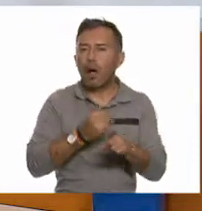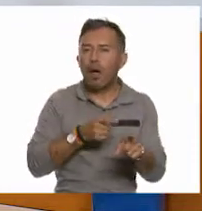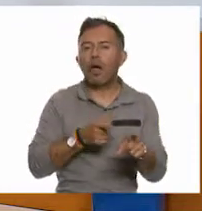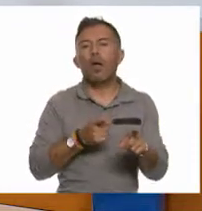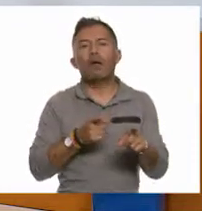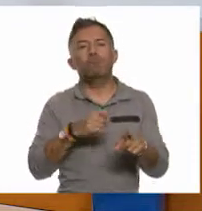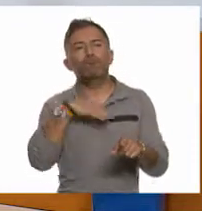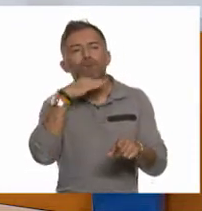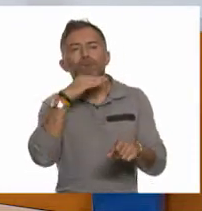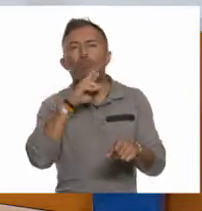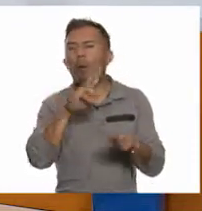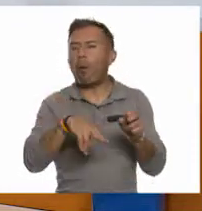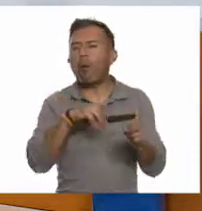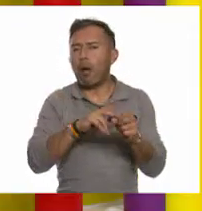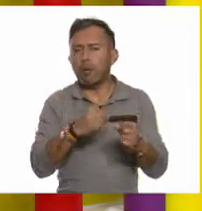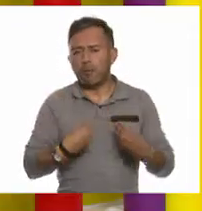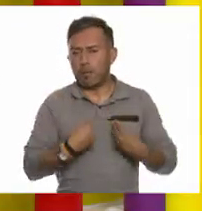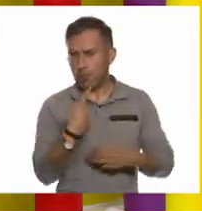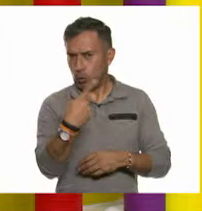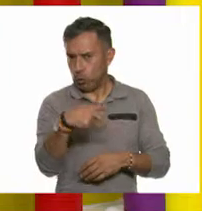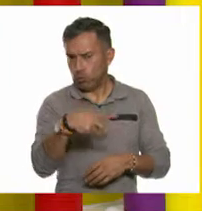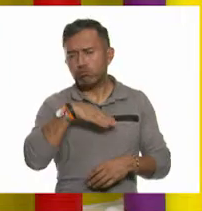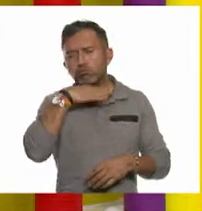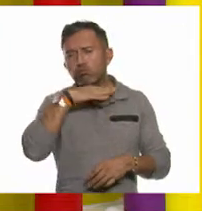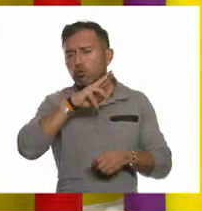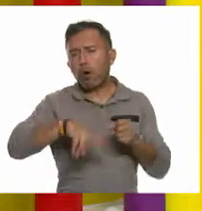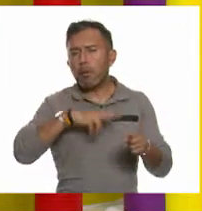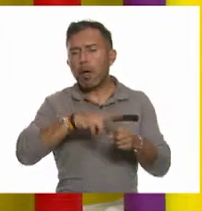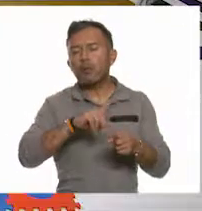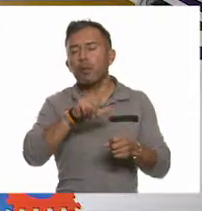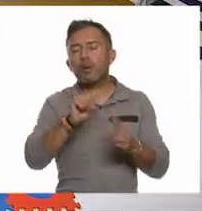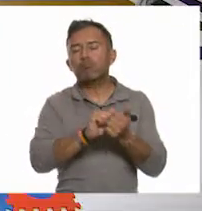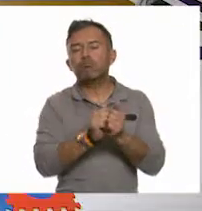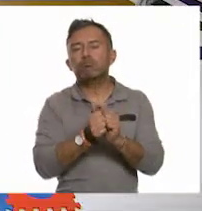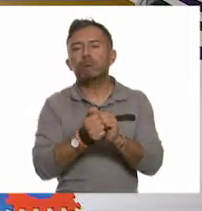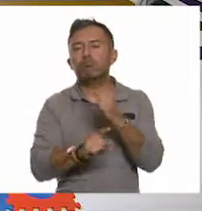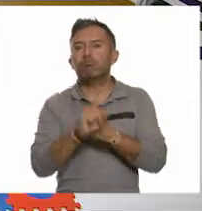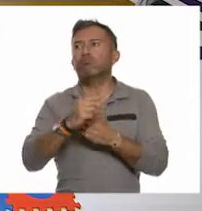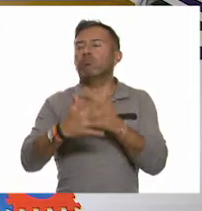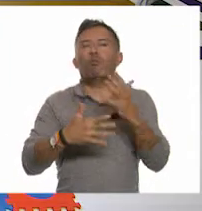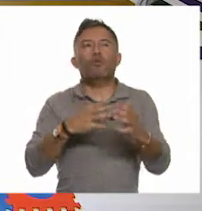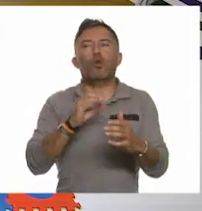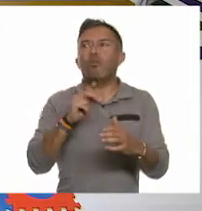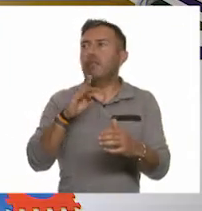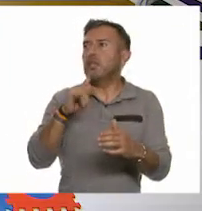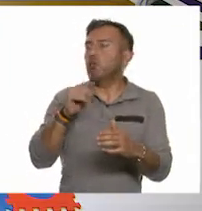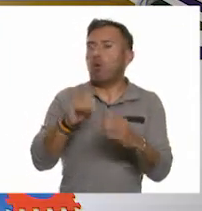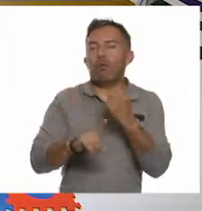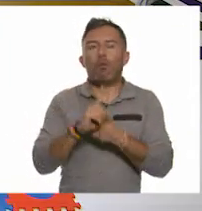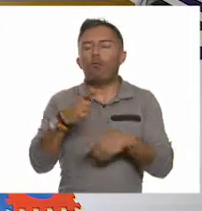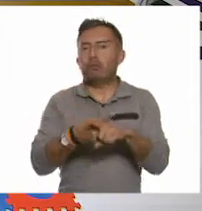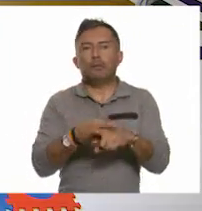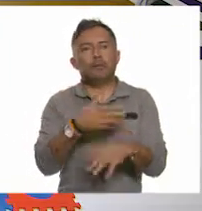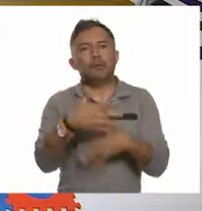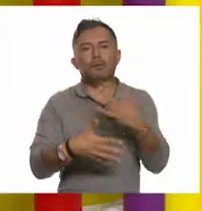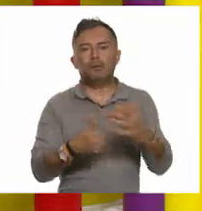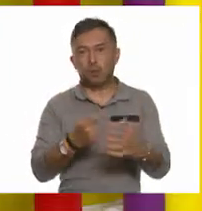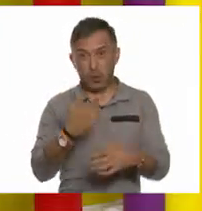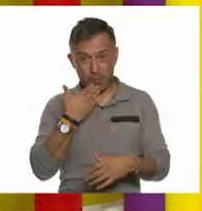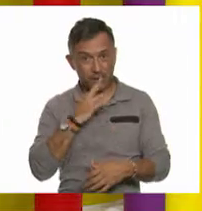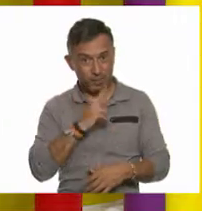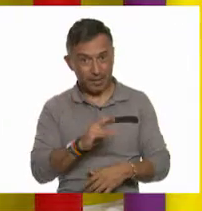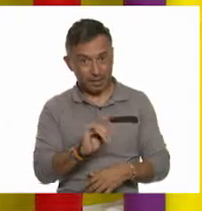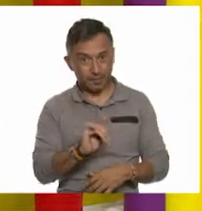la normalidad en la que ellos viven Perfecto. y que va a ser después interrumpida por el conflicto. Ay, pues ¿Consideras ponga- que di una buena respuesta?